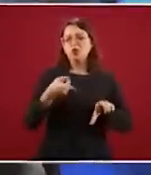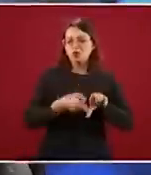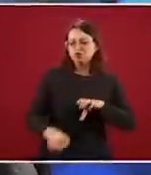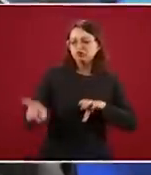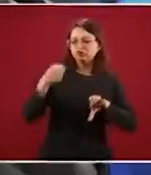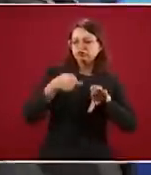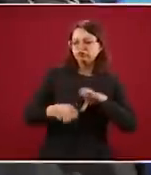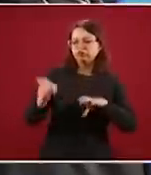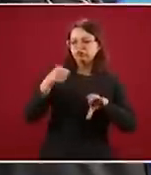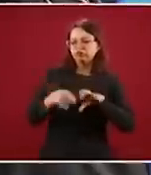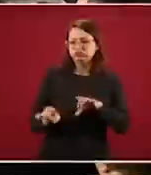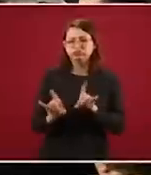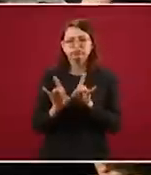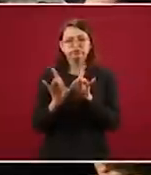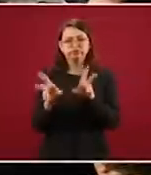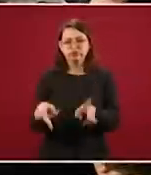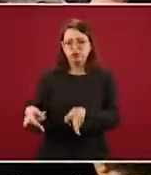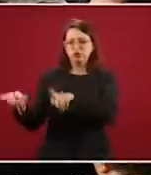clandestinas.